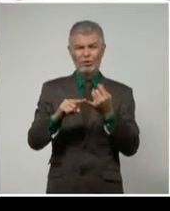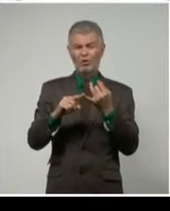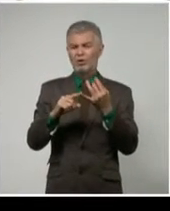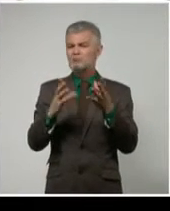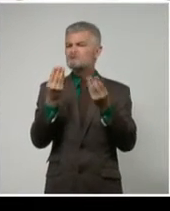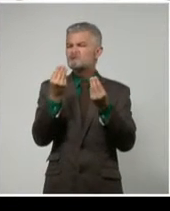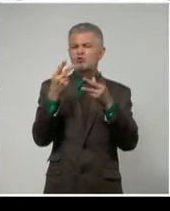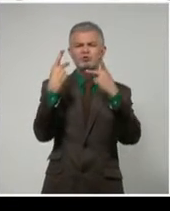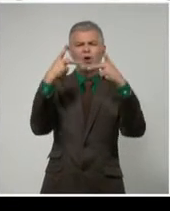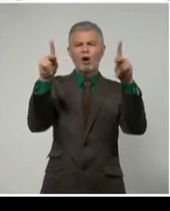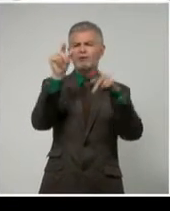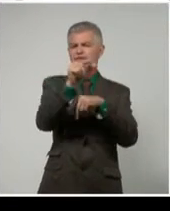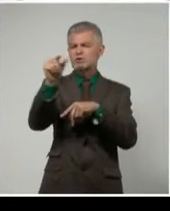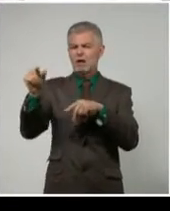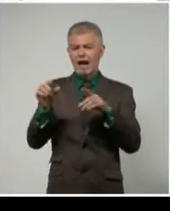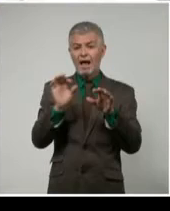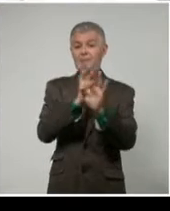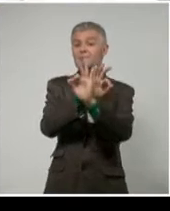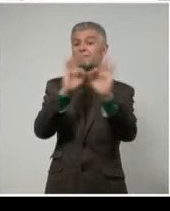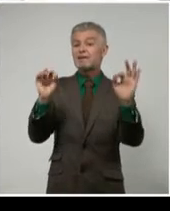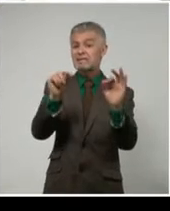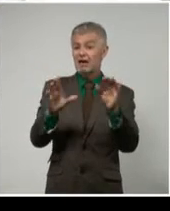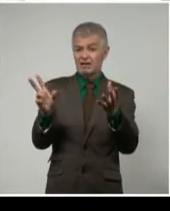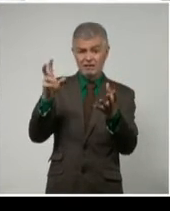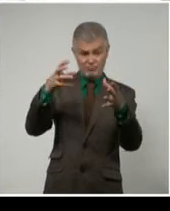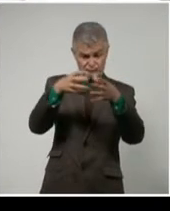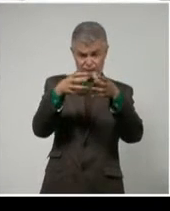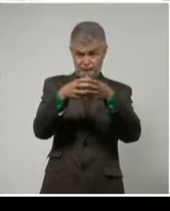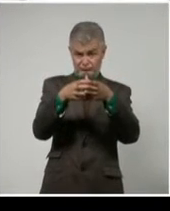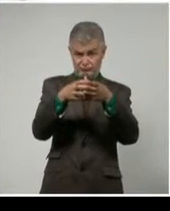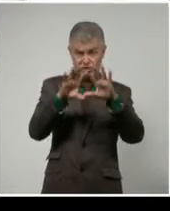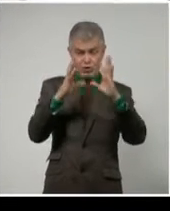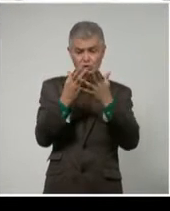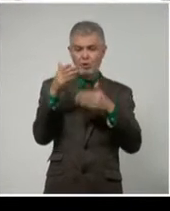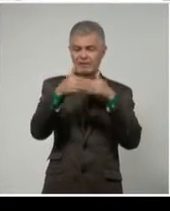hay realmente una composición de todas las ramas de la ciencia. Porque ¿cuál es el